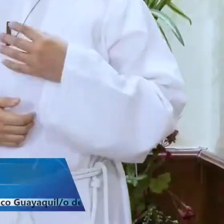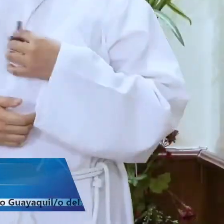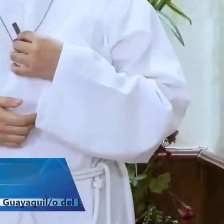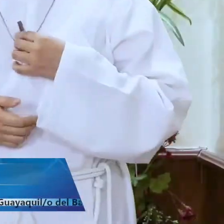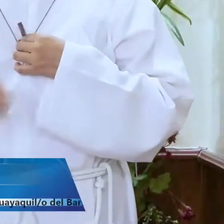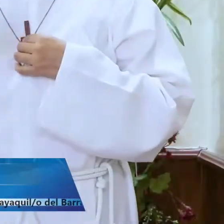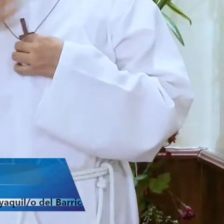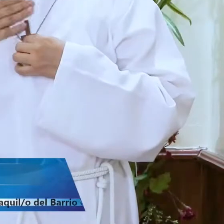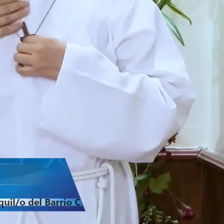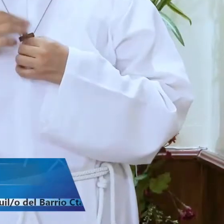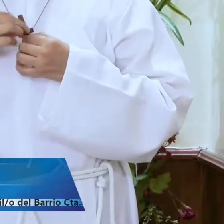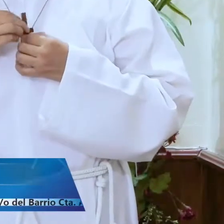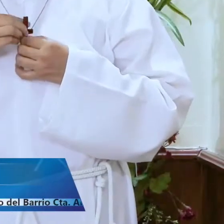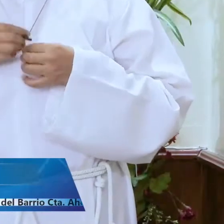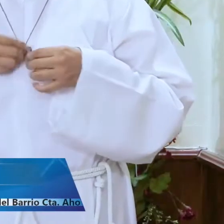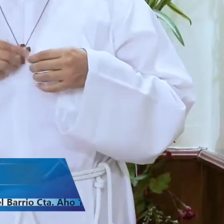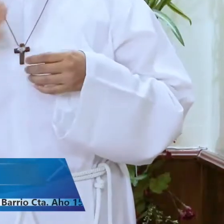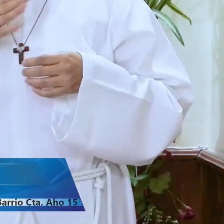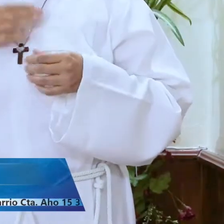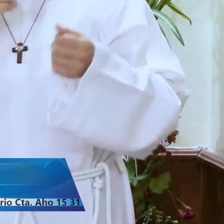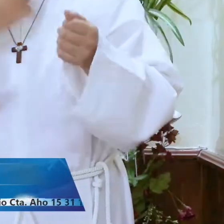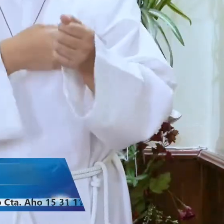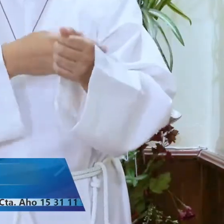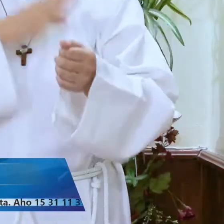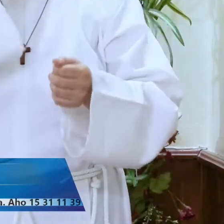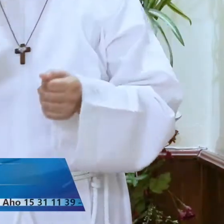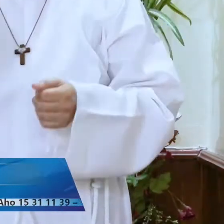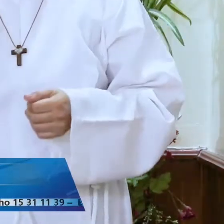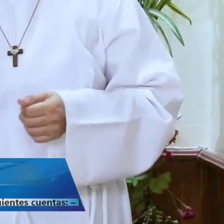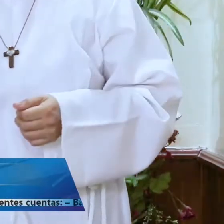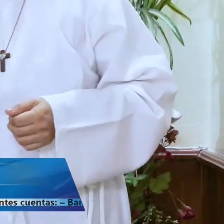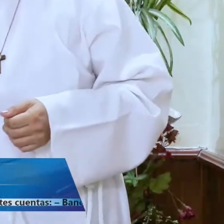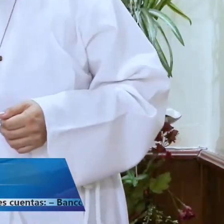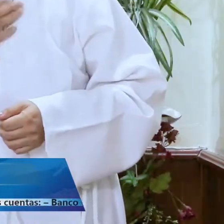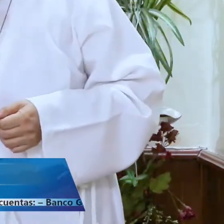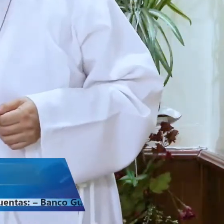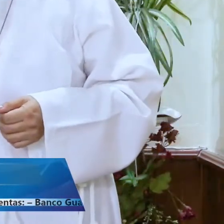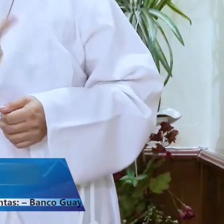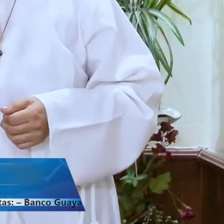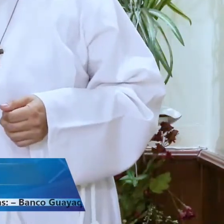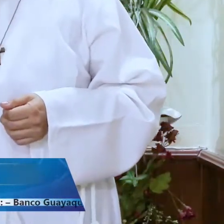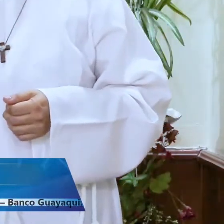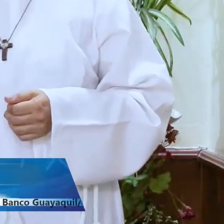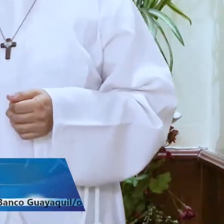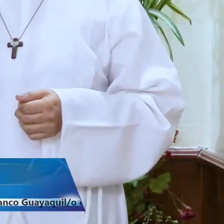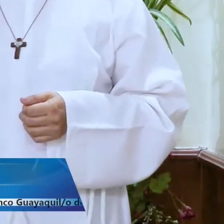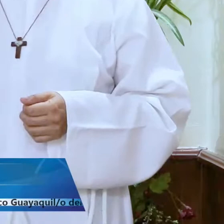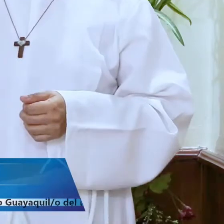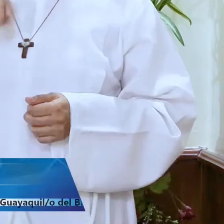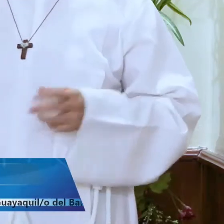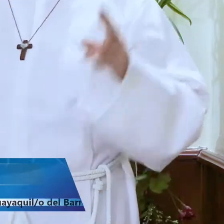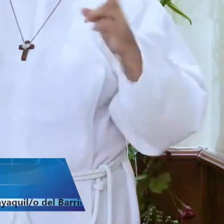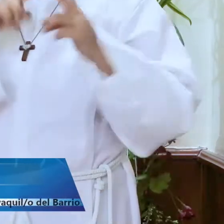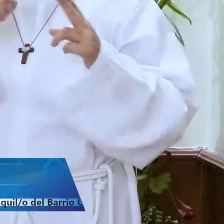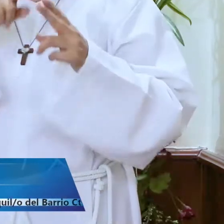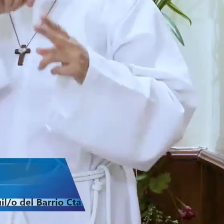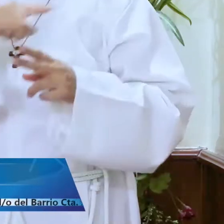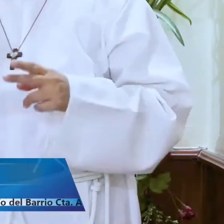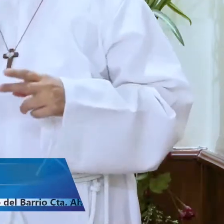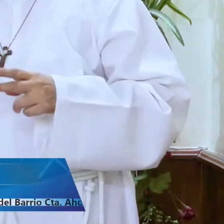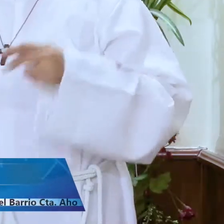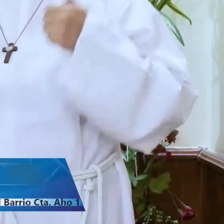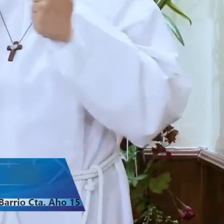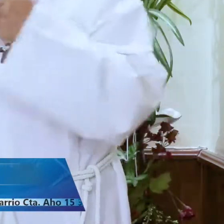mis ovejas escuchan mi voz dice el señor yo las conozco y ellas me